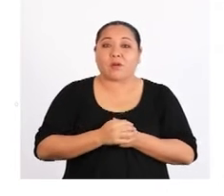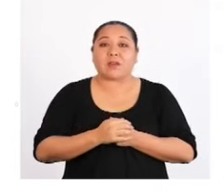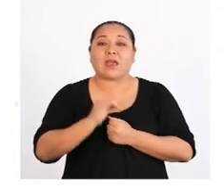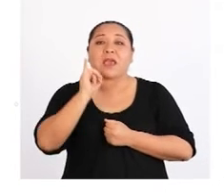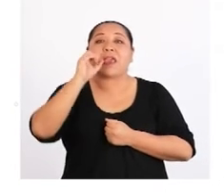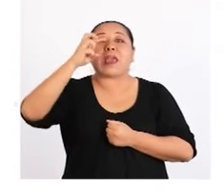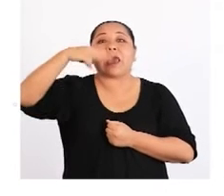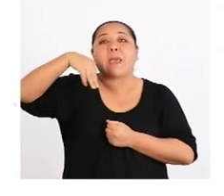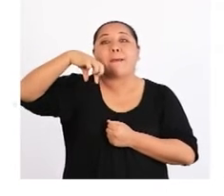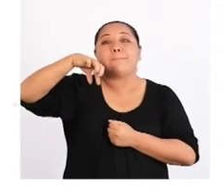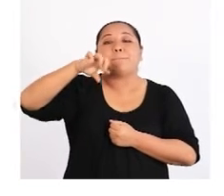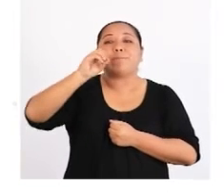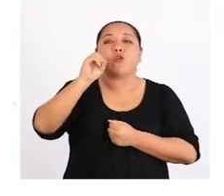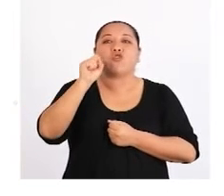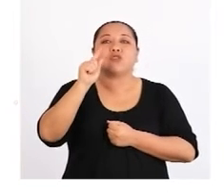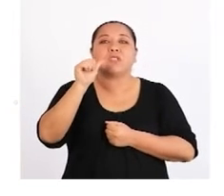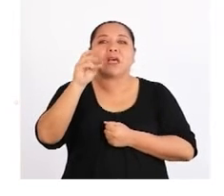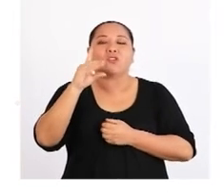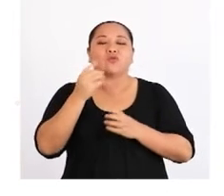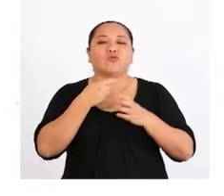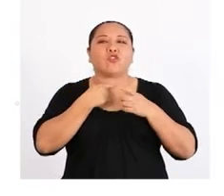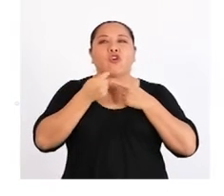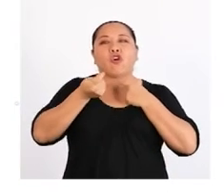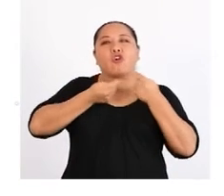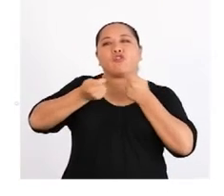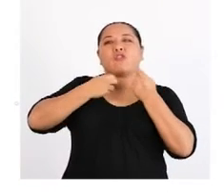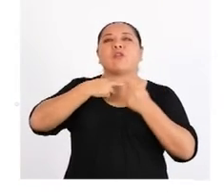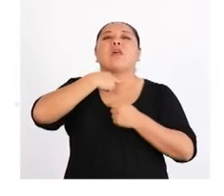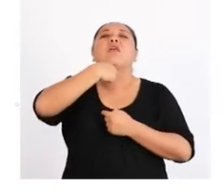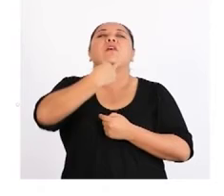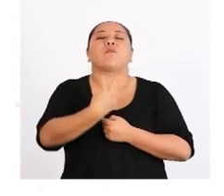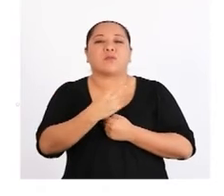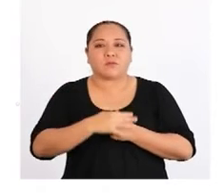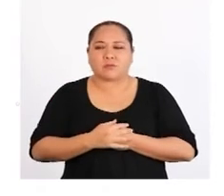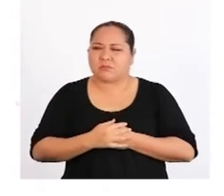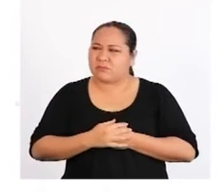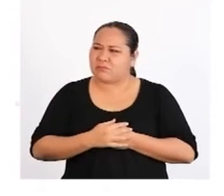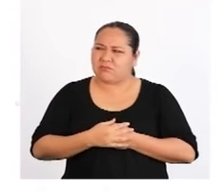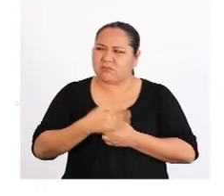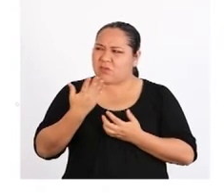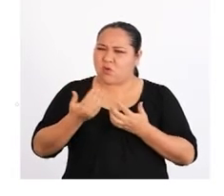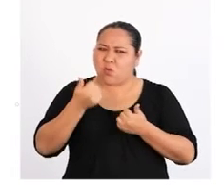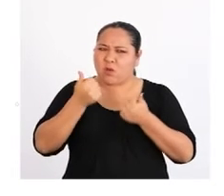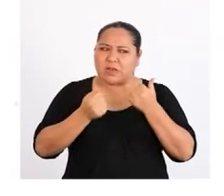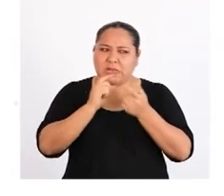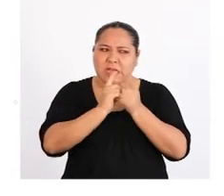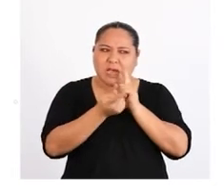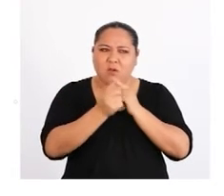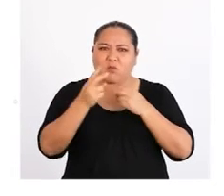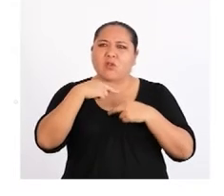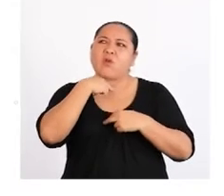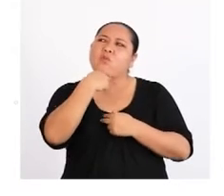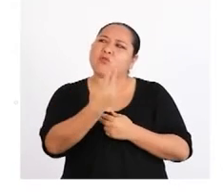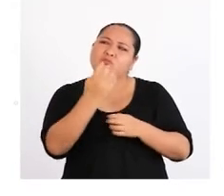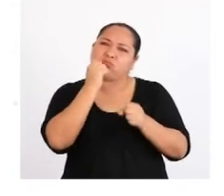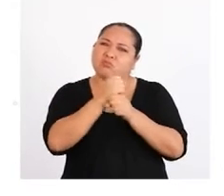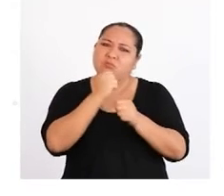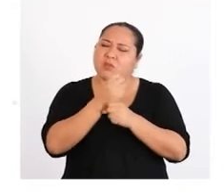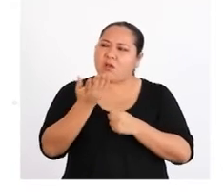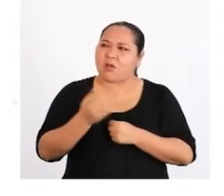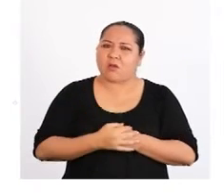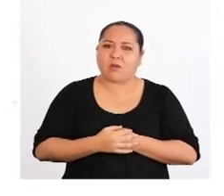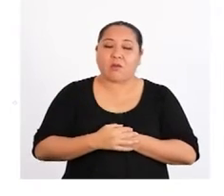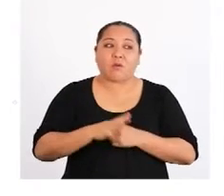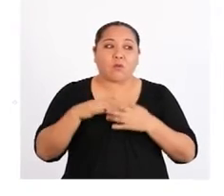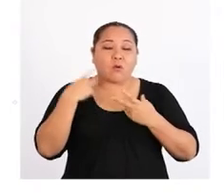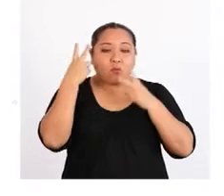la impostación, para modular la voz. ¿Y qué variable de nuestra voz podemos trabajar?